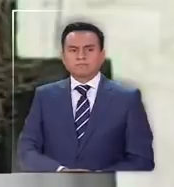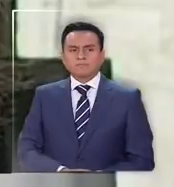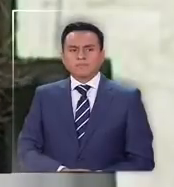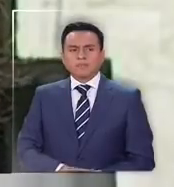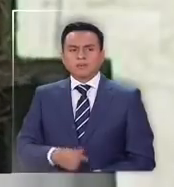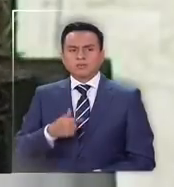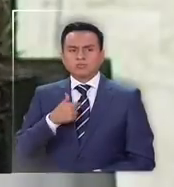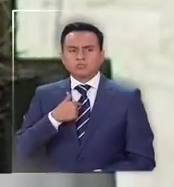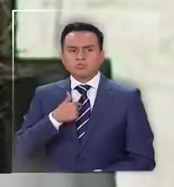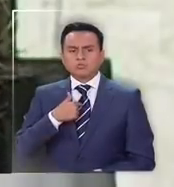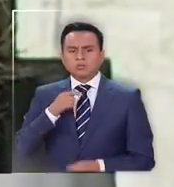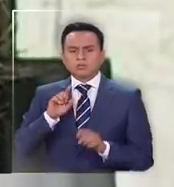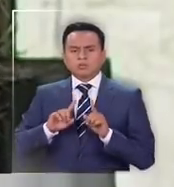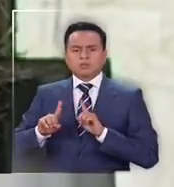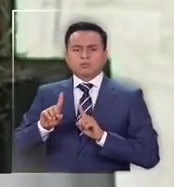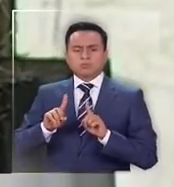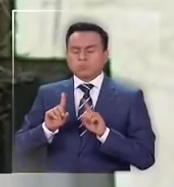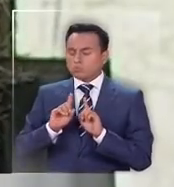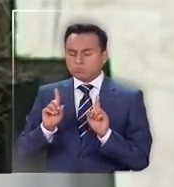Yo no me voy a estar excusando.